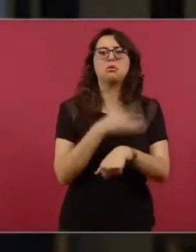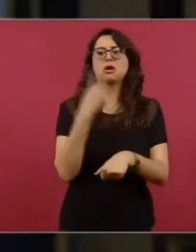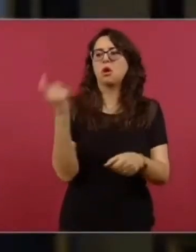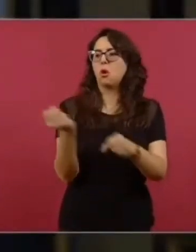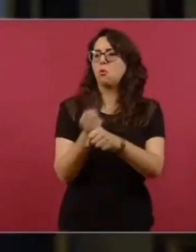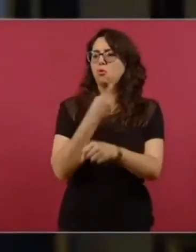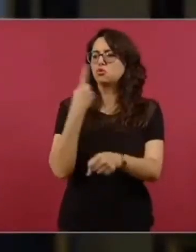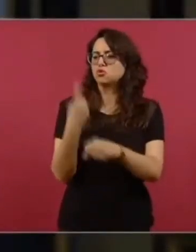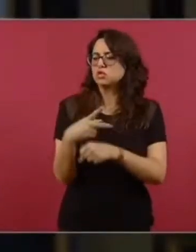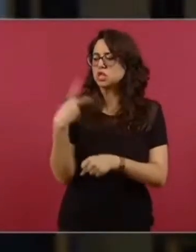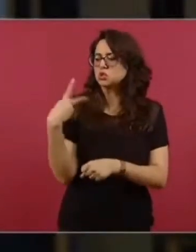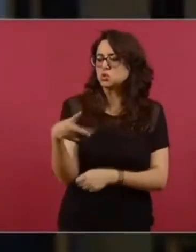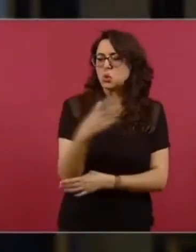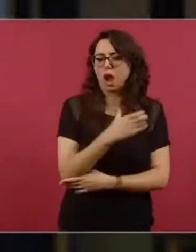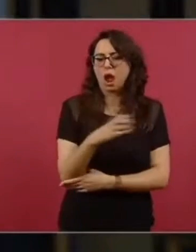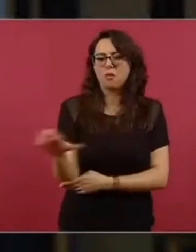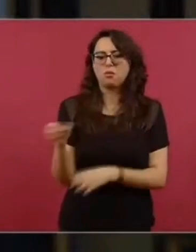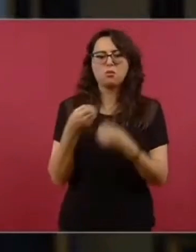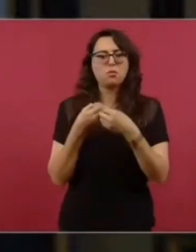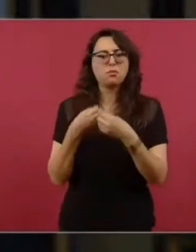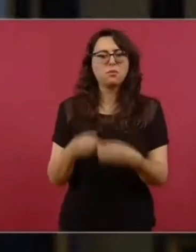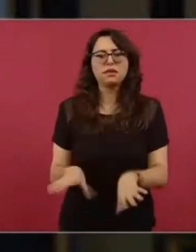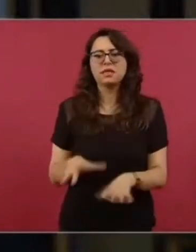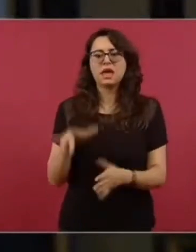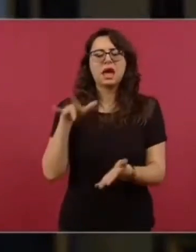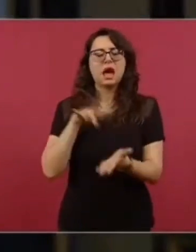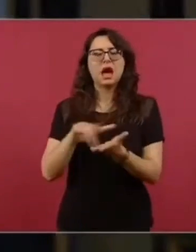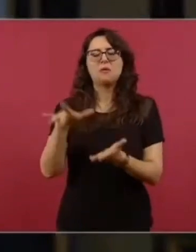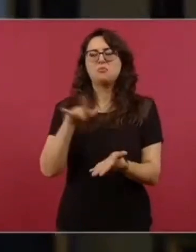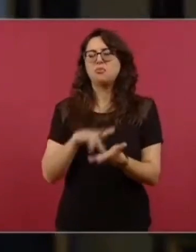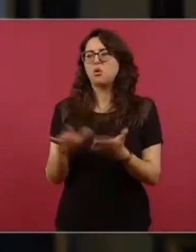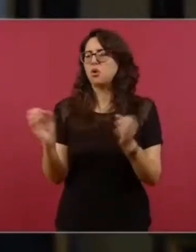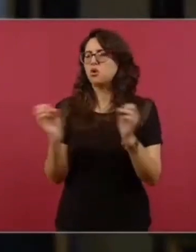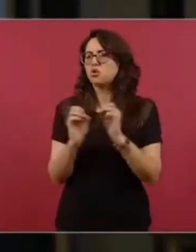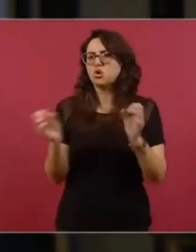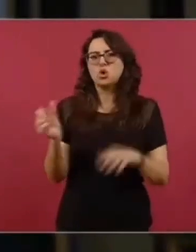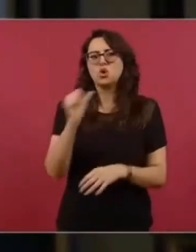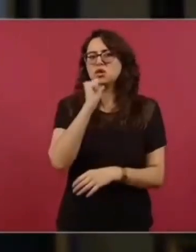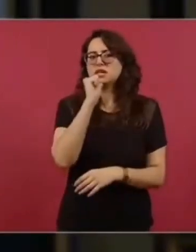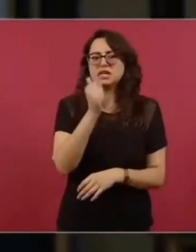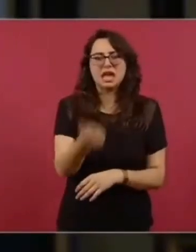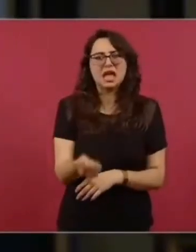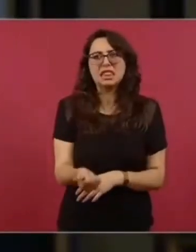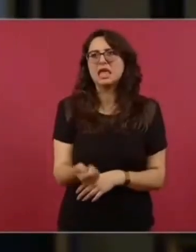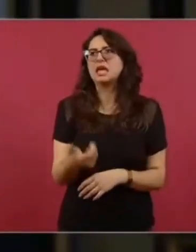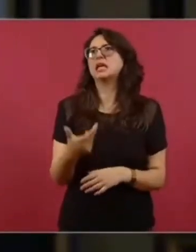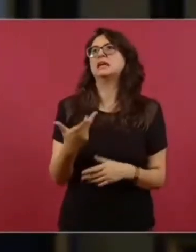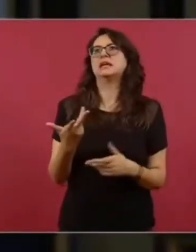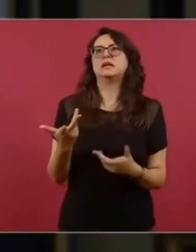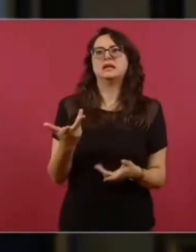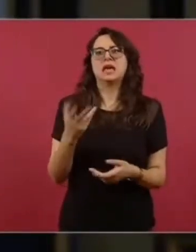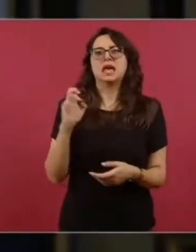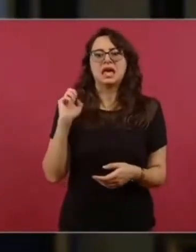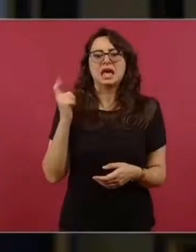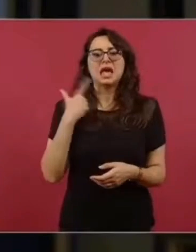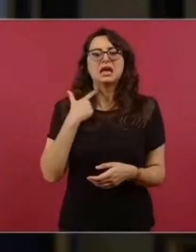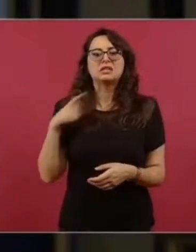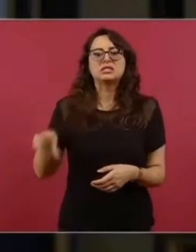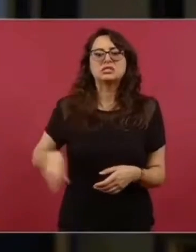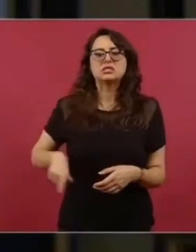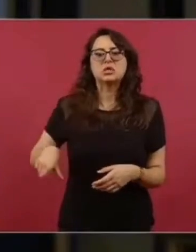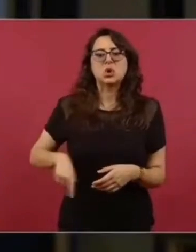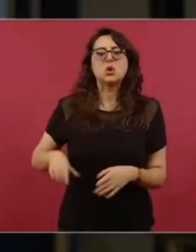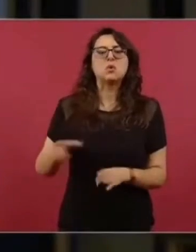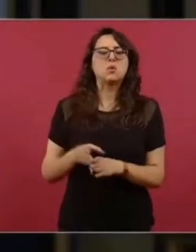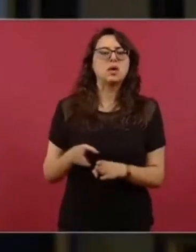campo. Además, los apoyos, el gobierno sí aplicaba, los gobiernos liberales